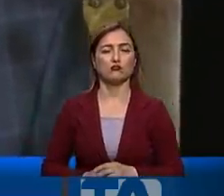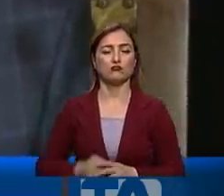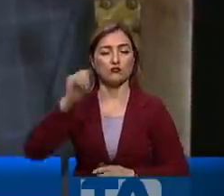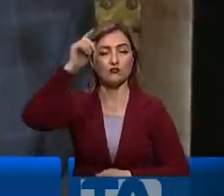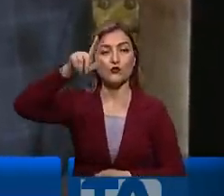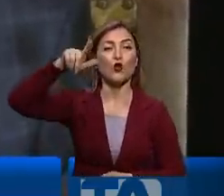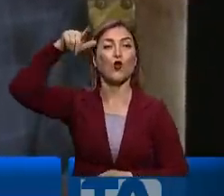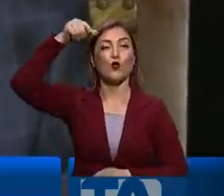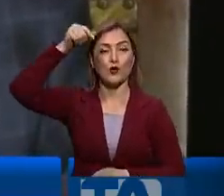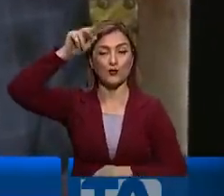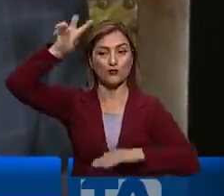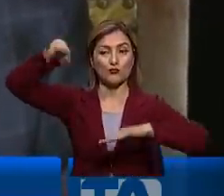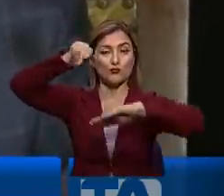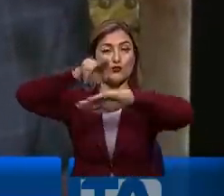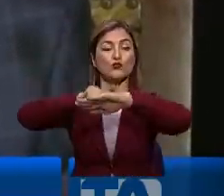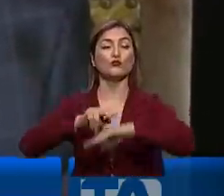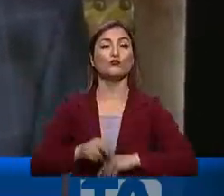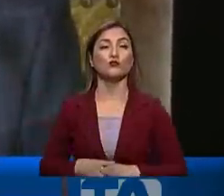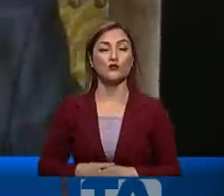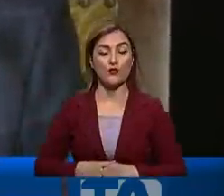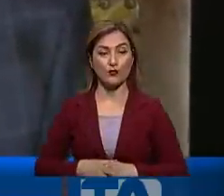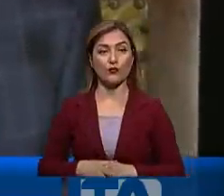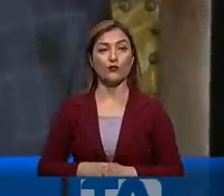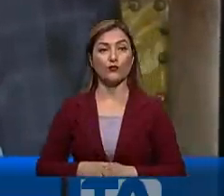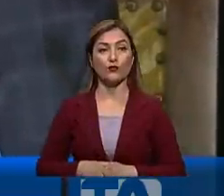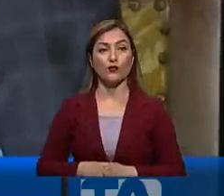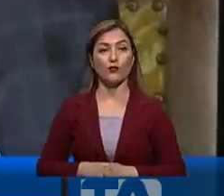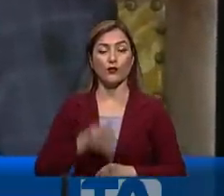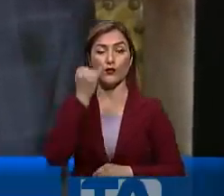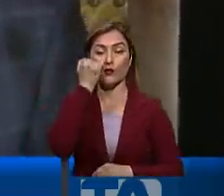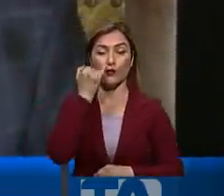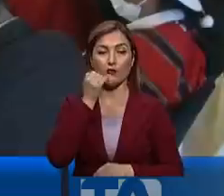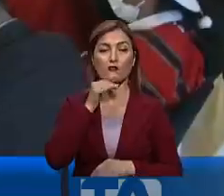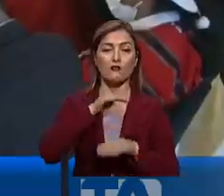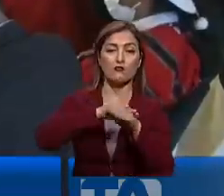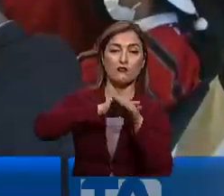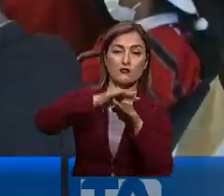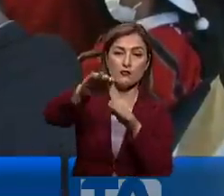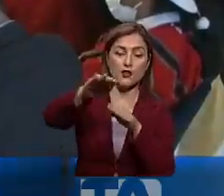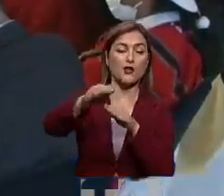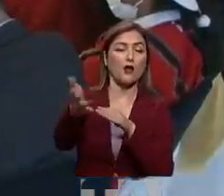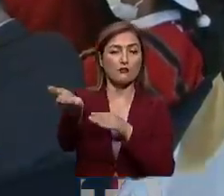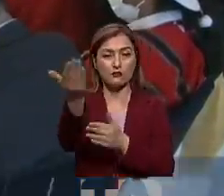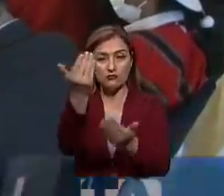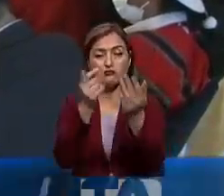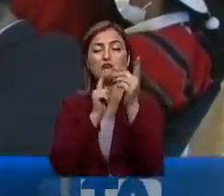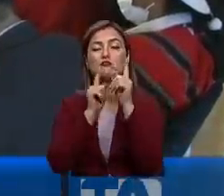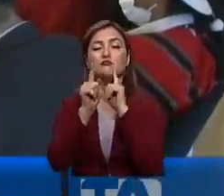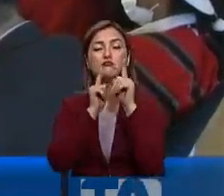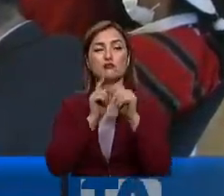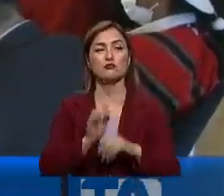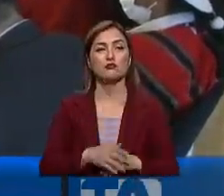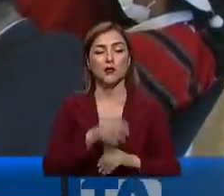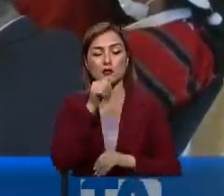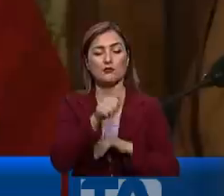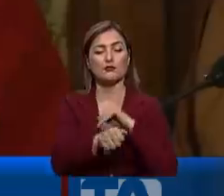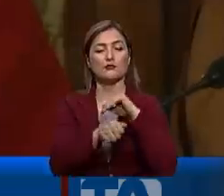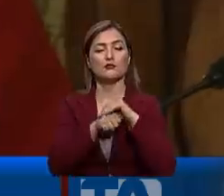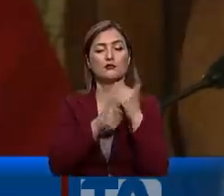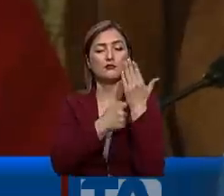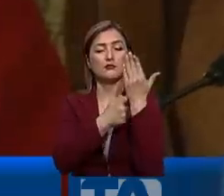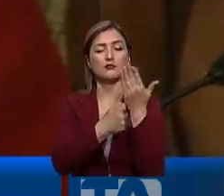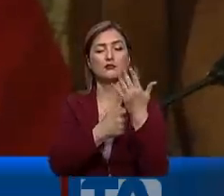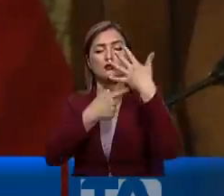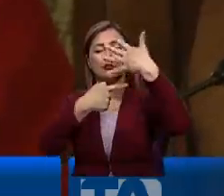el gobierno nacional los ha invitado a este diálogo. A puerta cerrada discutieron 6 puntos